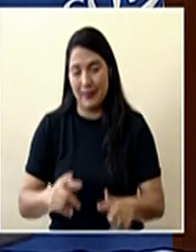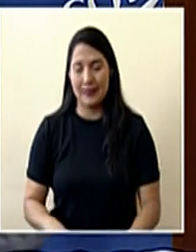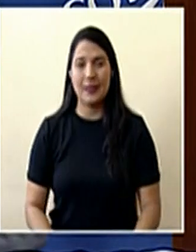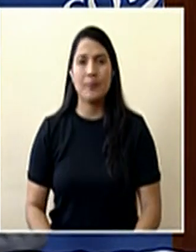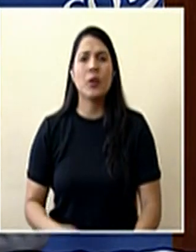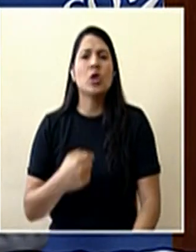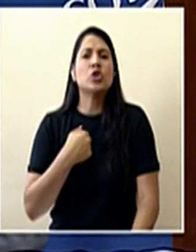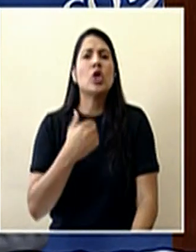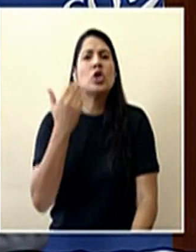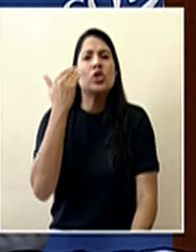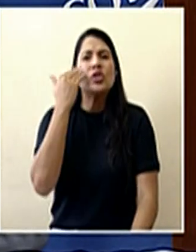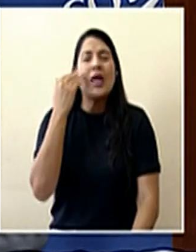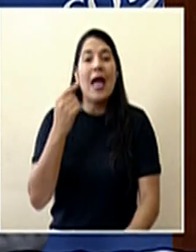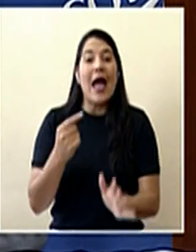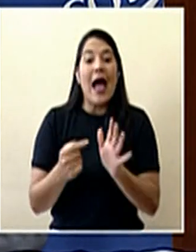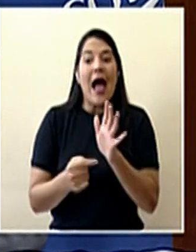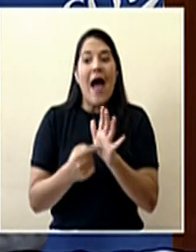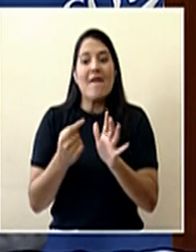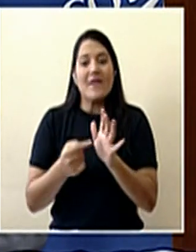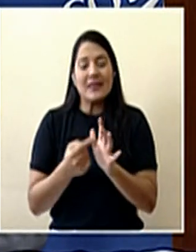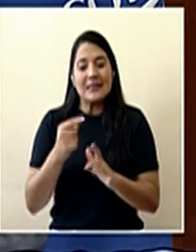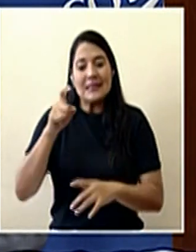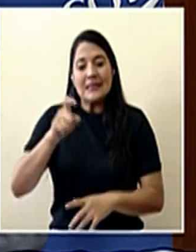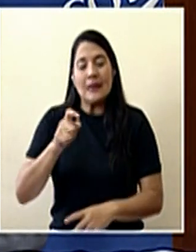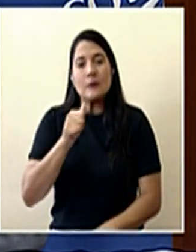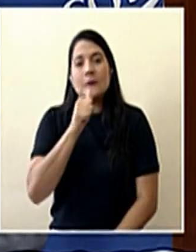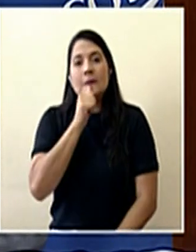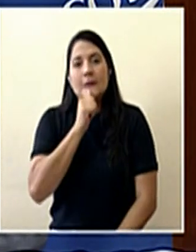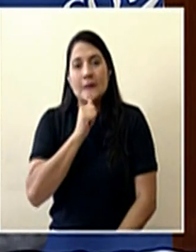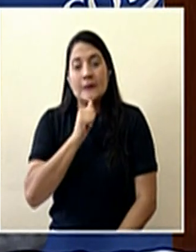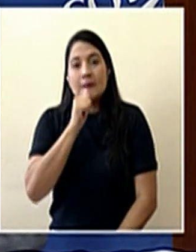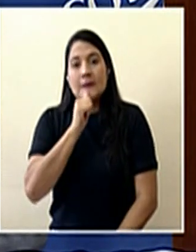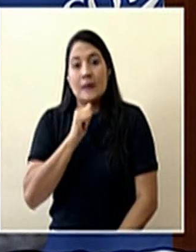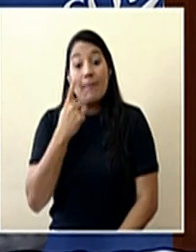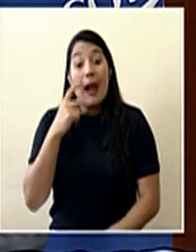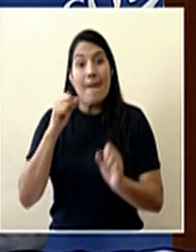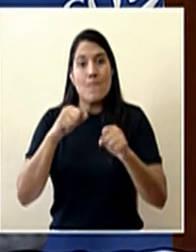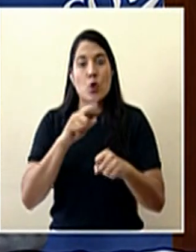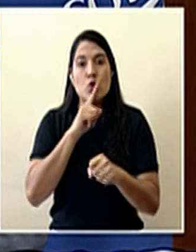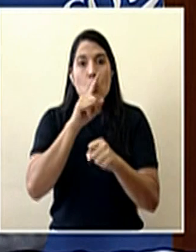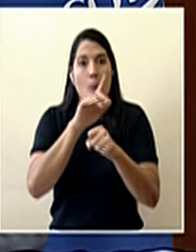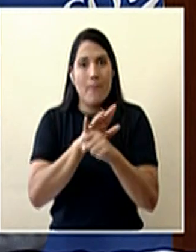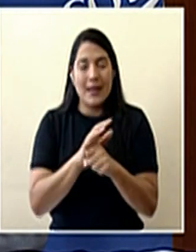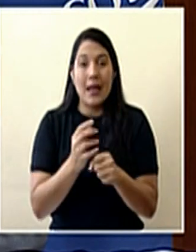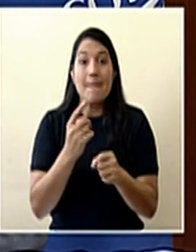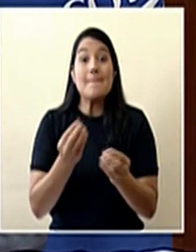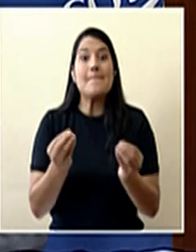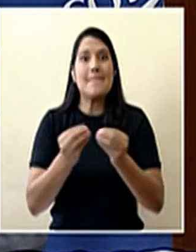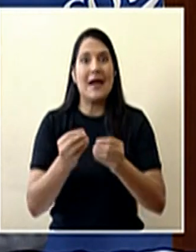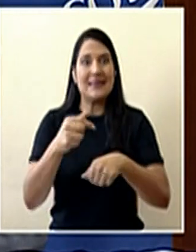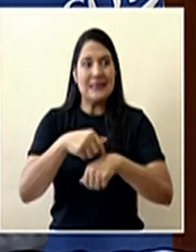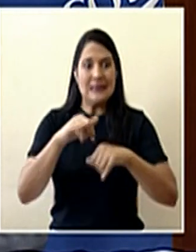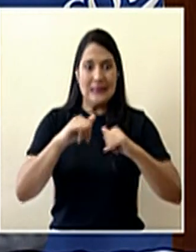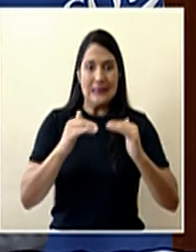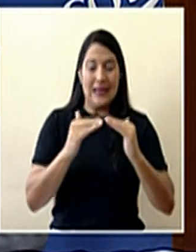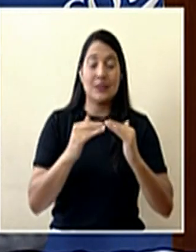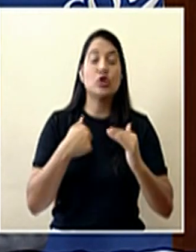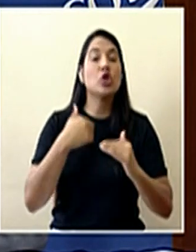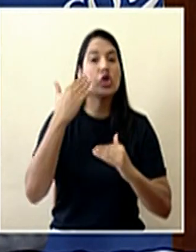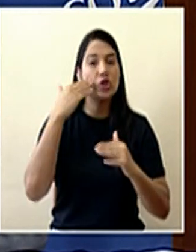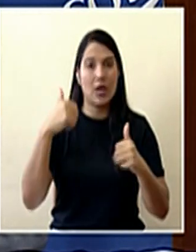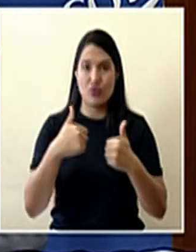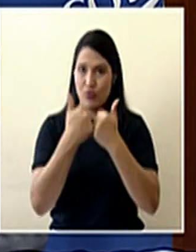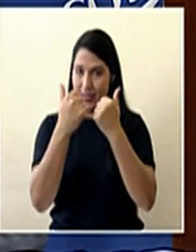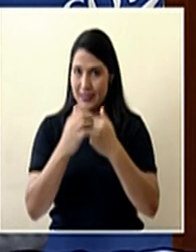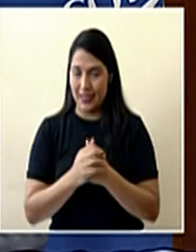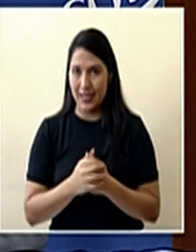la resistencia que tenemos que desarrollar para llegar a cumplir con esas medidas por más tiempo, es un reto. Yo no